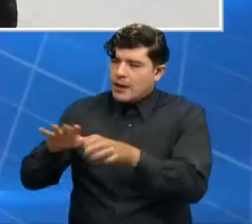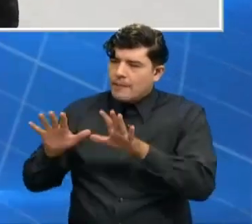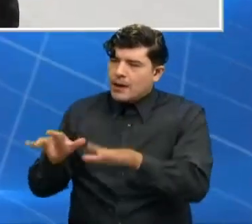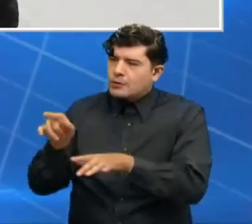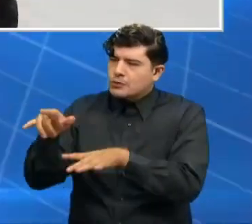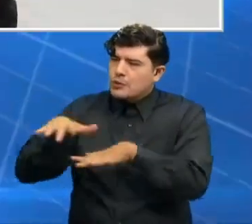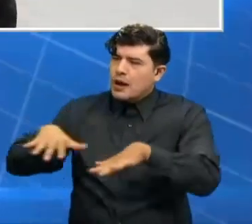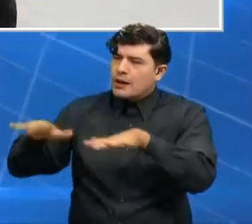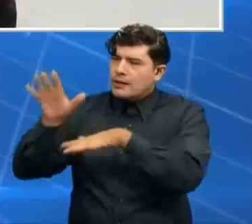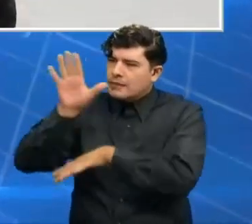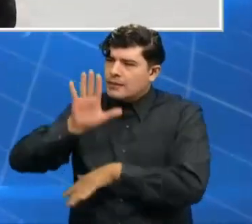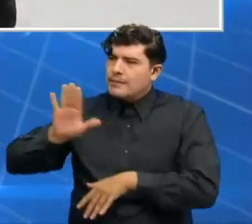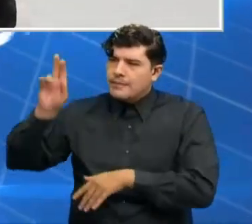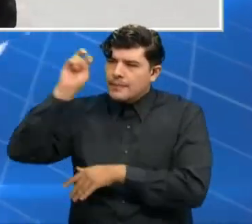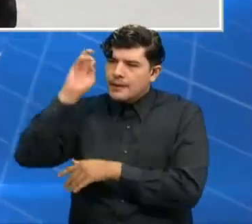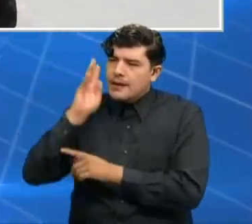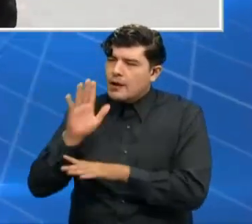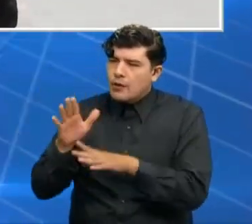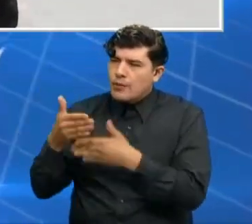país?